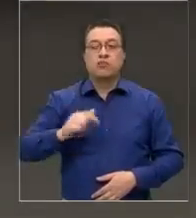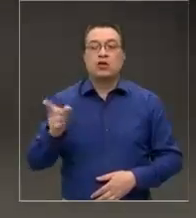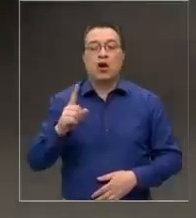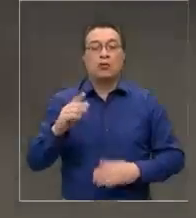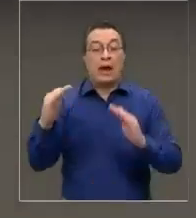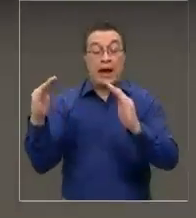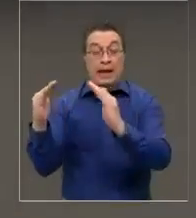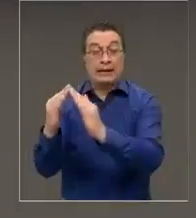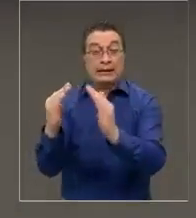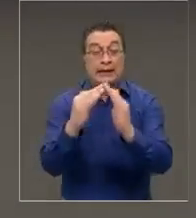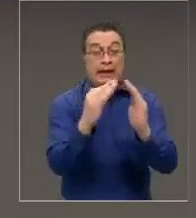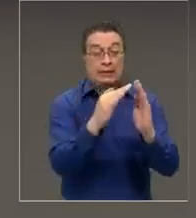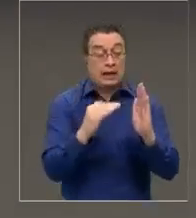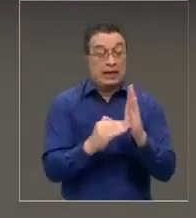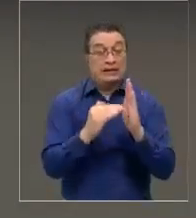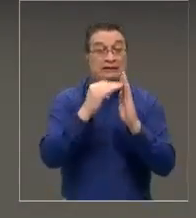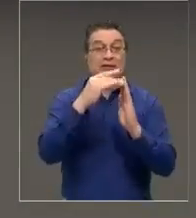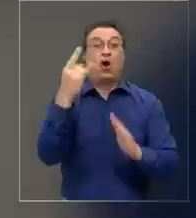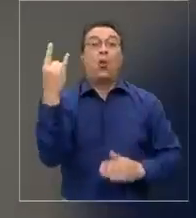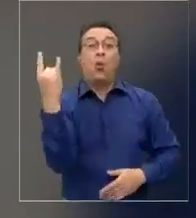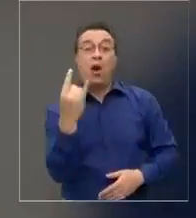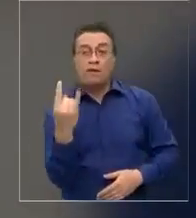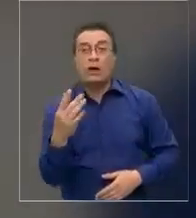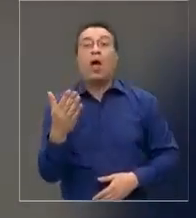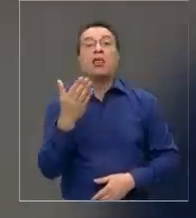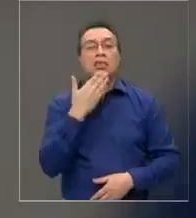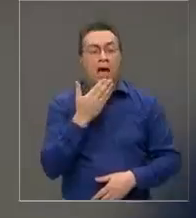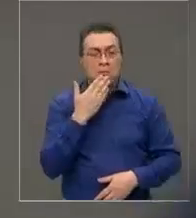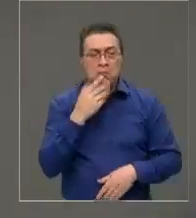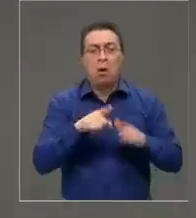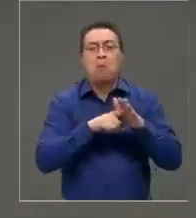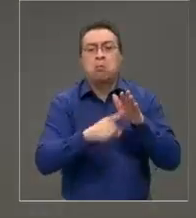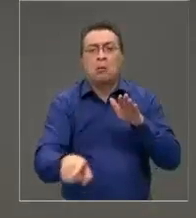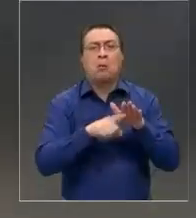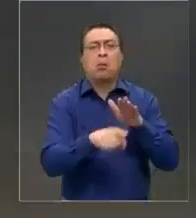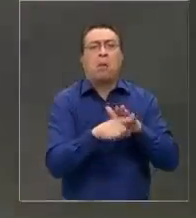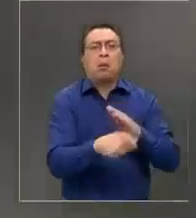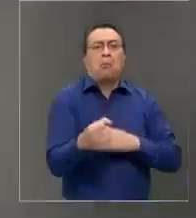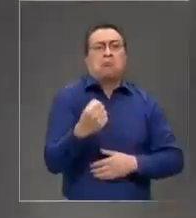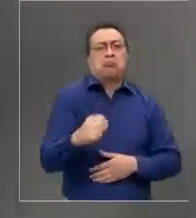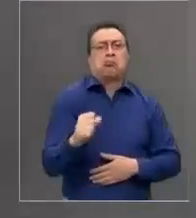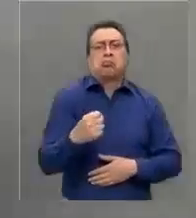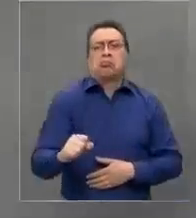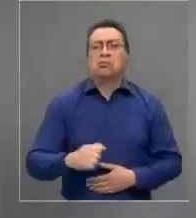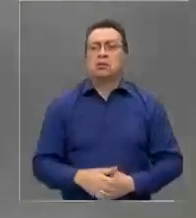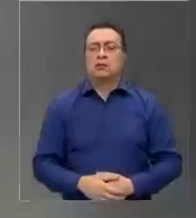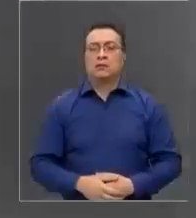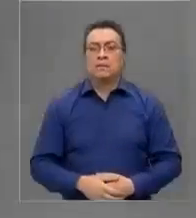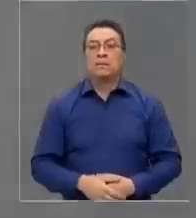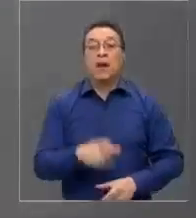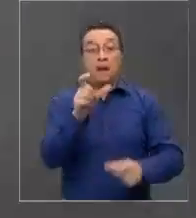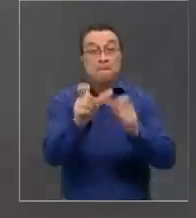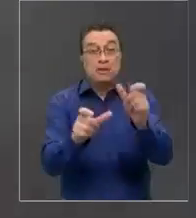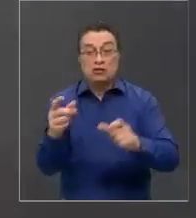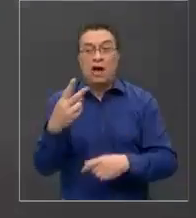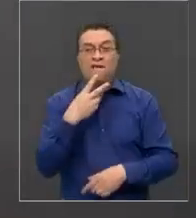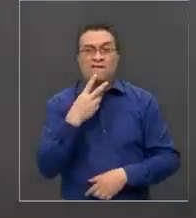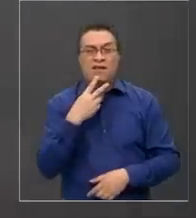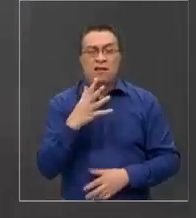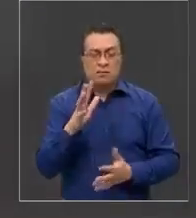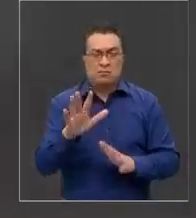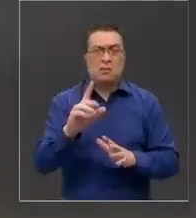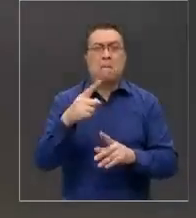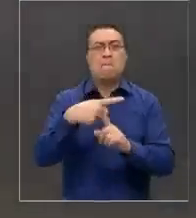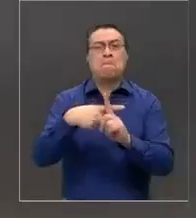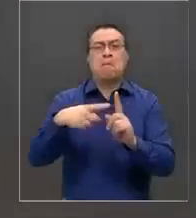zonas residenciales y edificios universitarios también han sido bombardeados. La gente vivía allí hace media